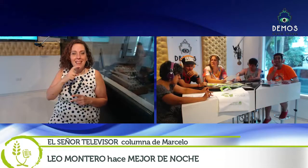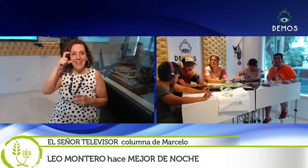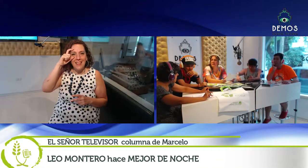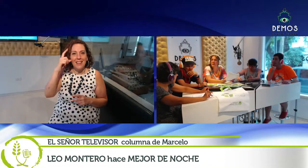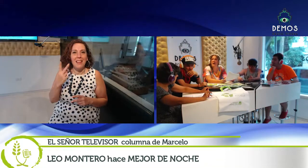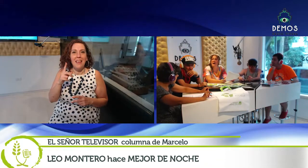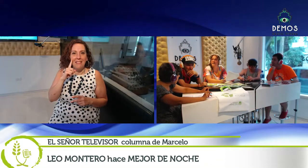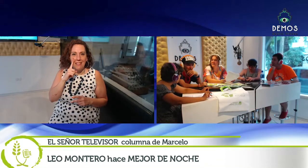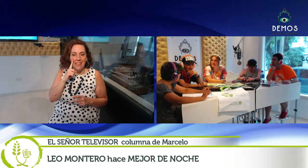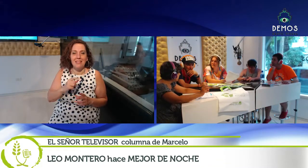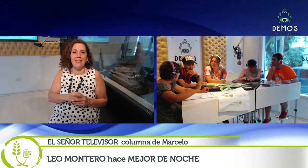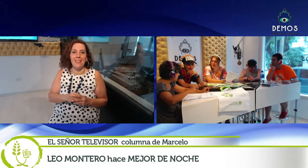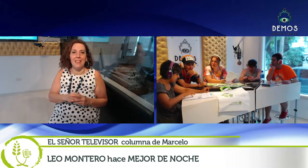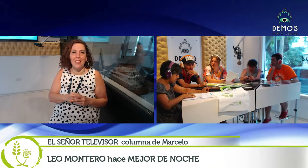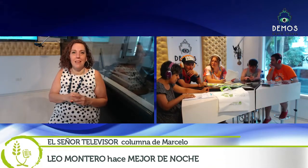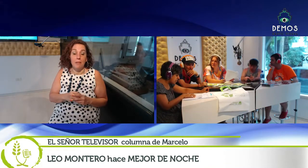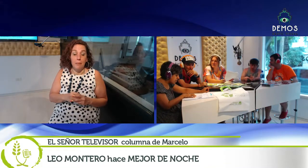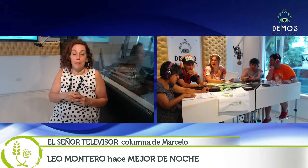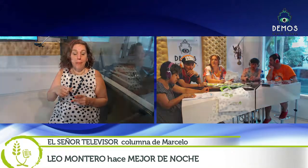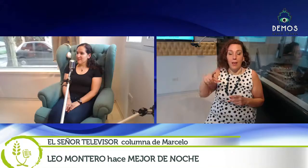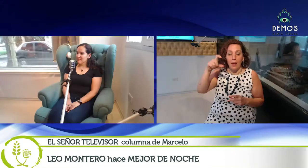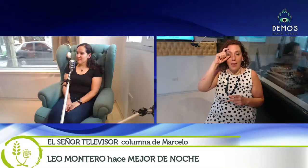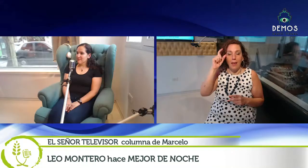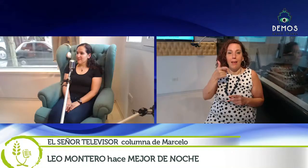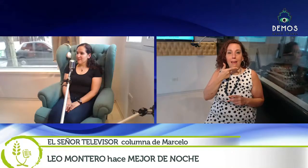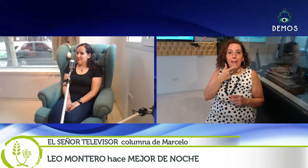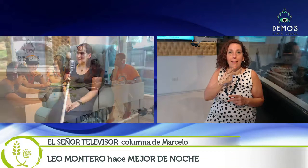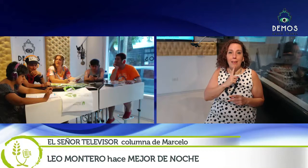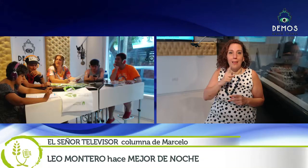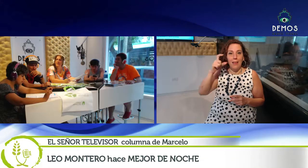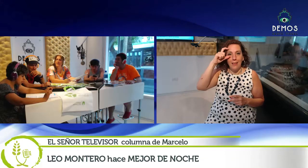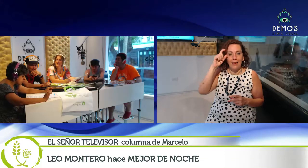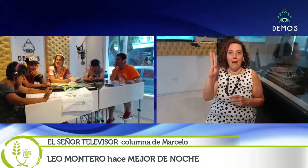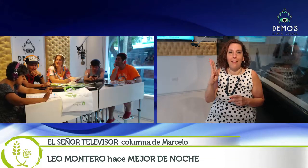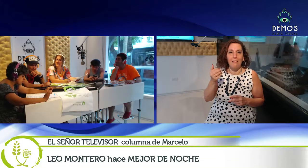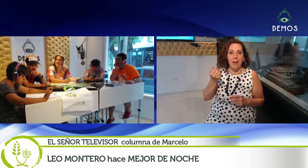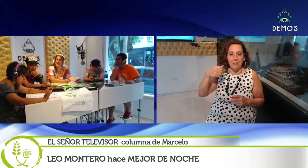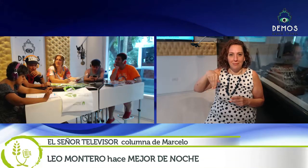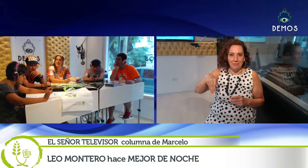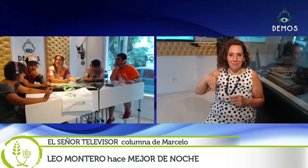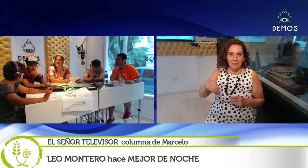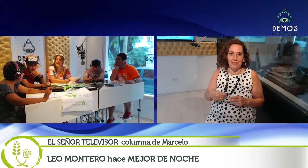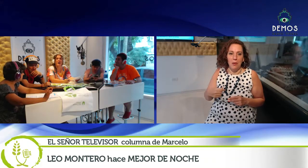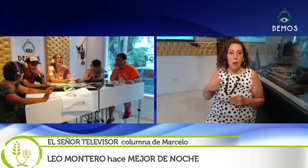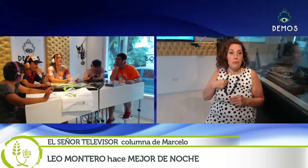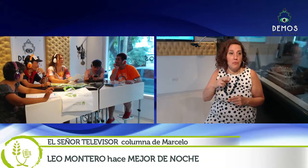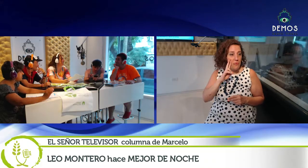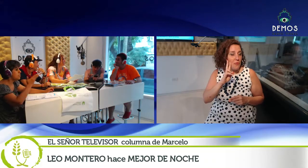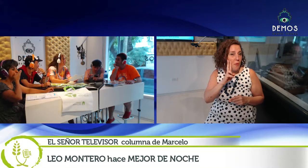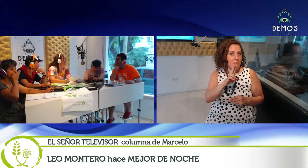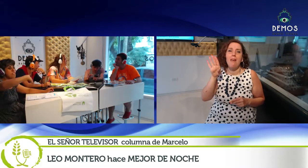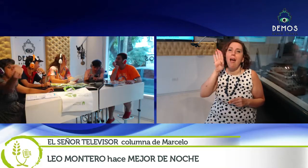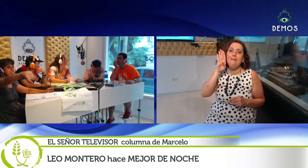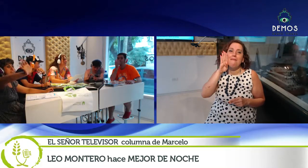saludo. Ah, ¿estaba Esteban mirando? Sí, que dice, envía un emoticón al Facebook de Demo Radiovisual. Ah, le mandamos